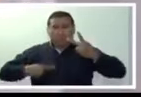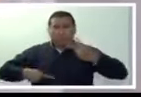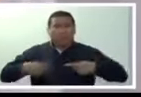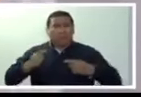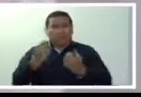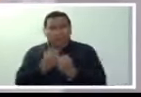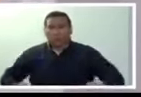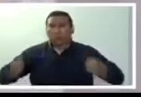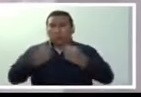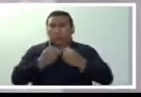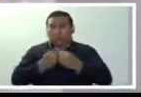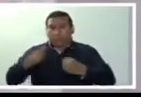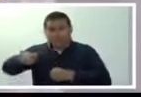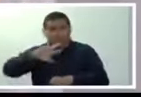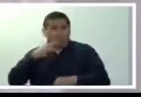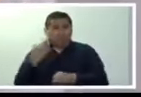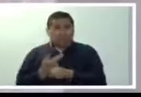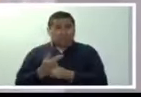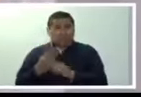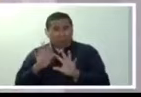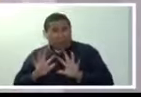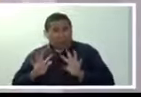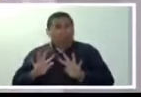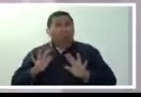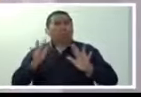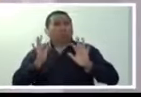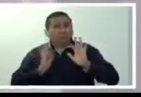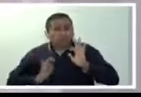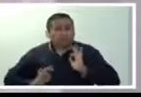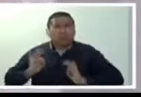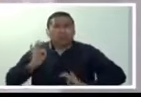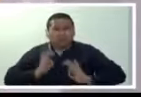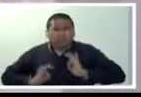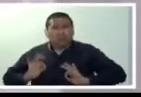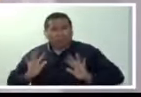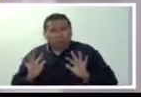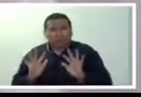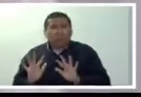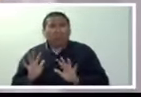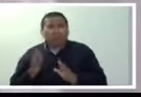la sociedad le toca manifestarse pacíficamente,